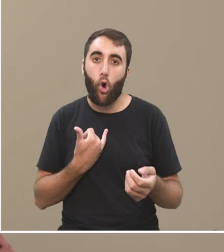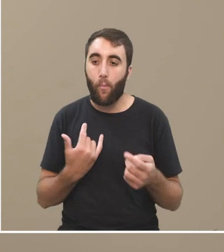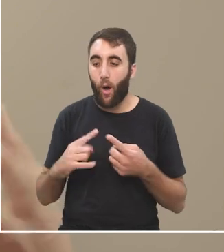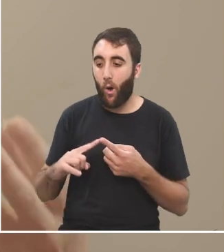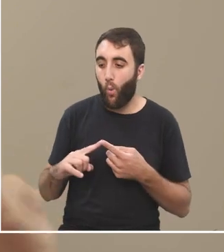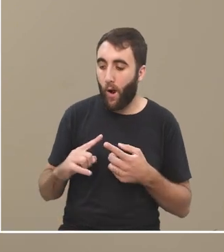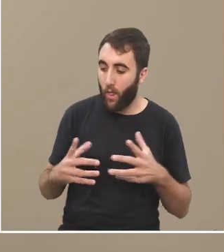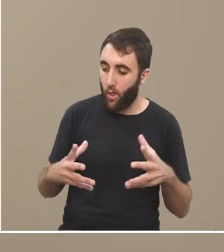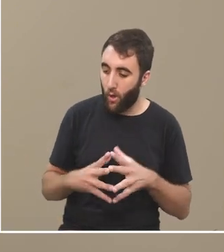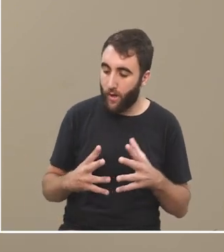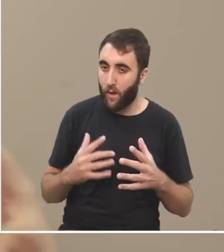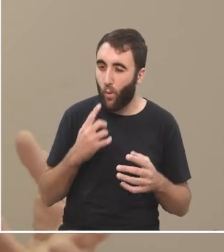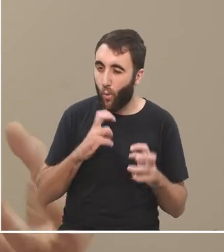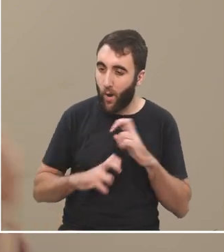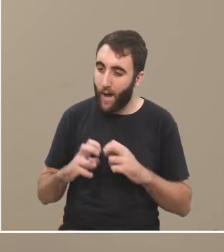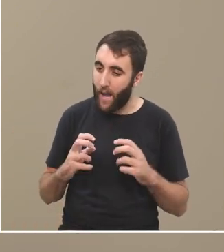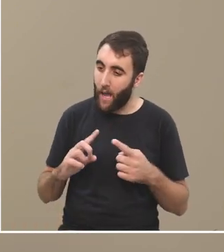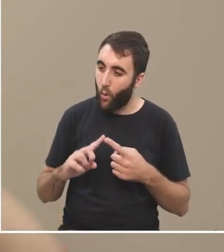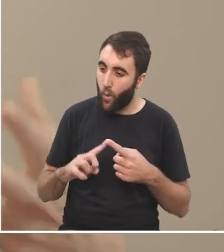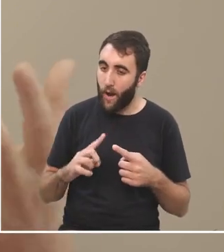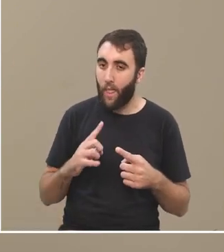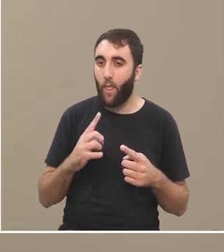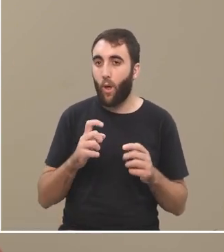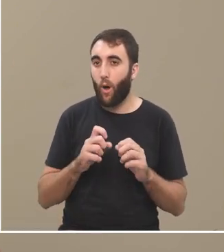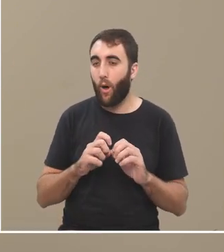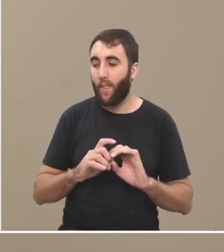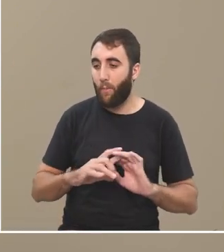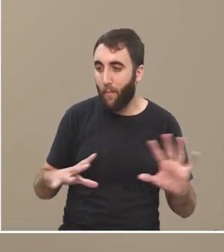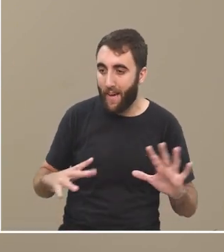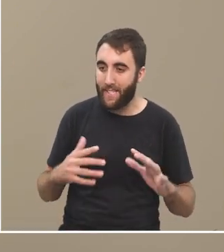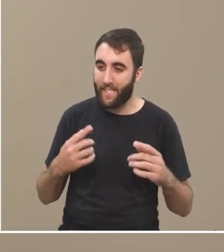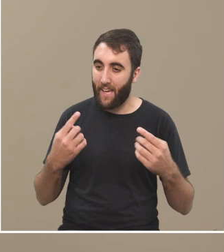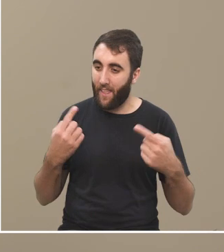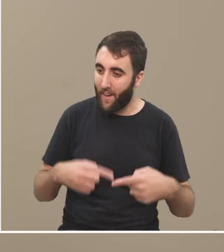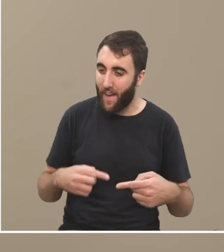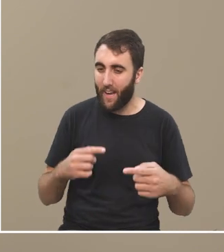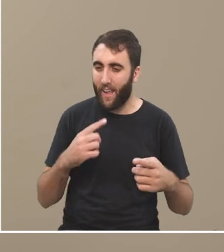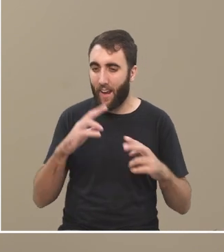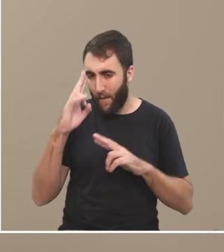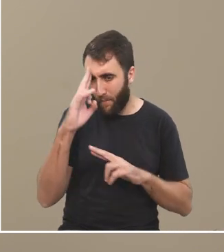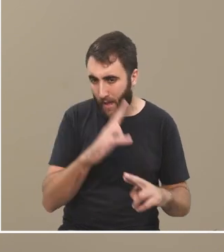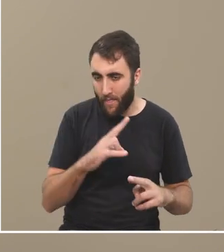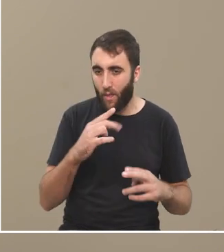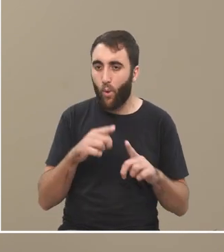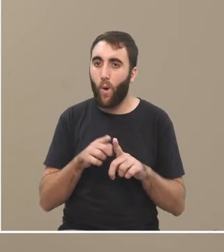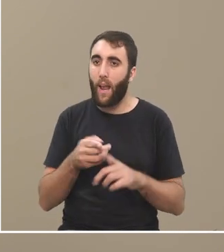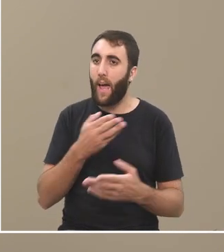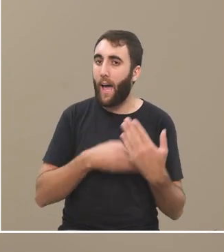pacto social la de tratar de llegar a acuerdos la diplomacia en fin la formalidad todo eso que formaba parte del debate público